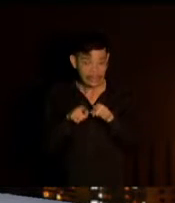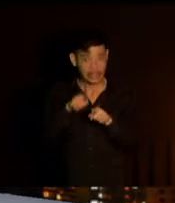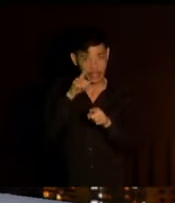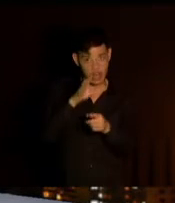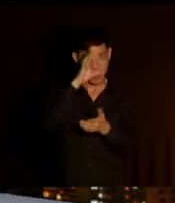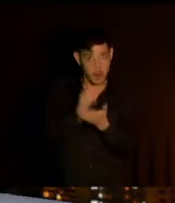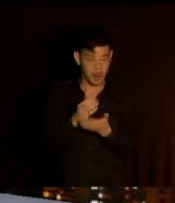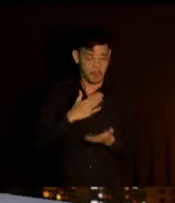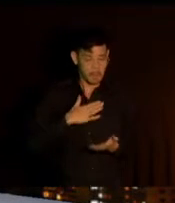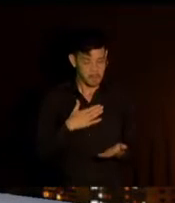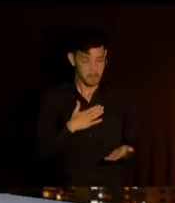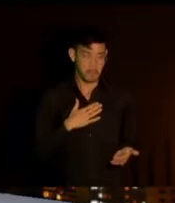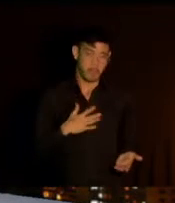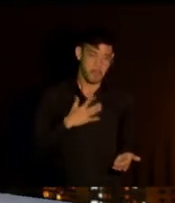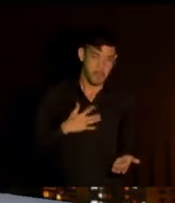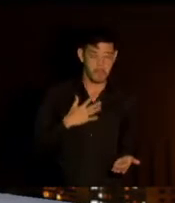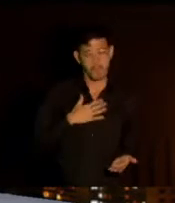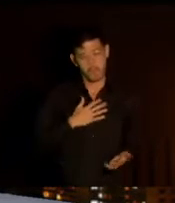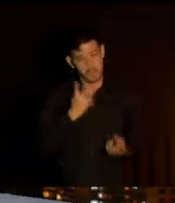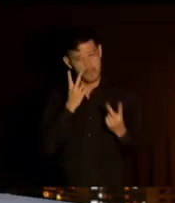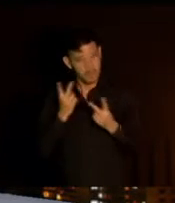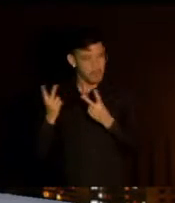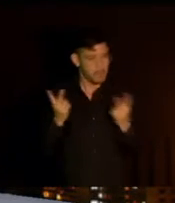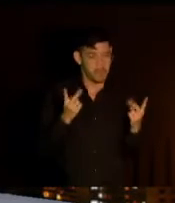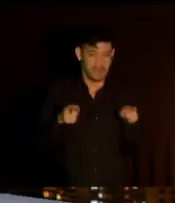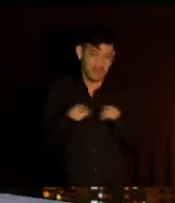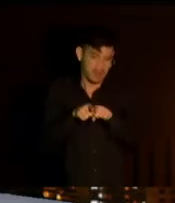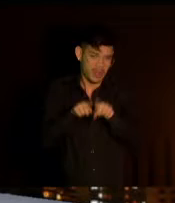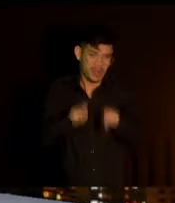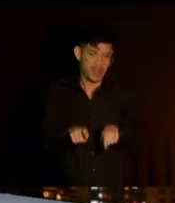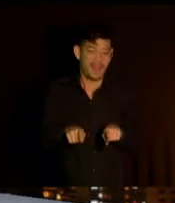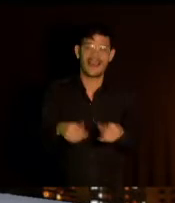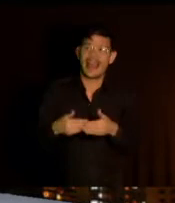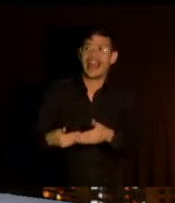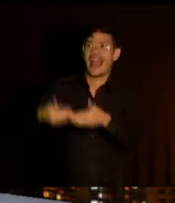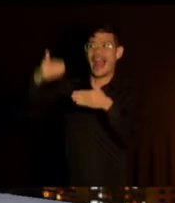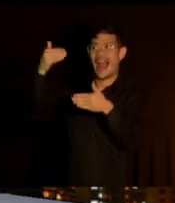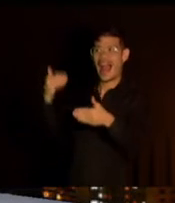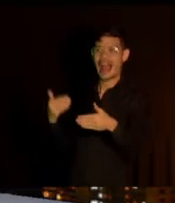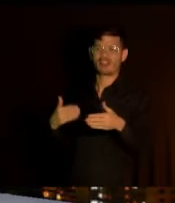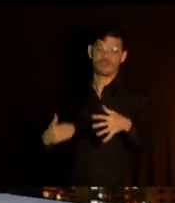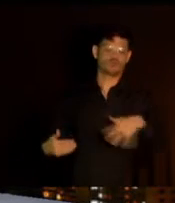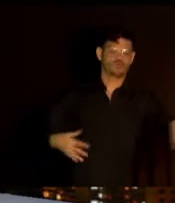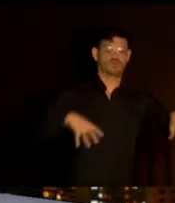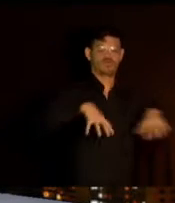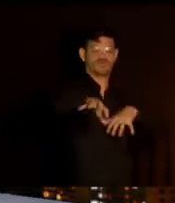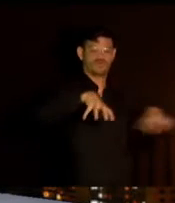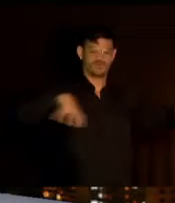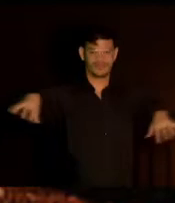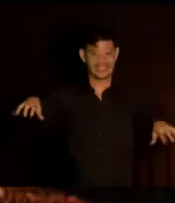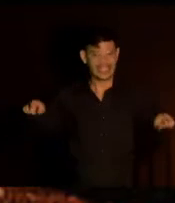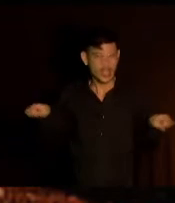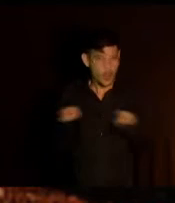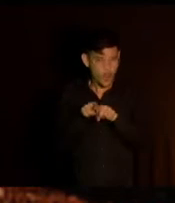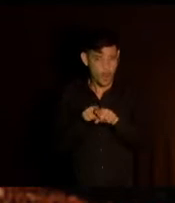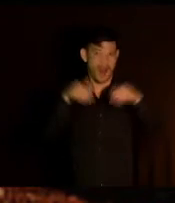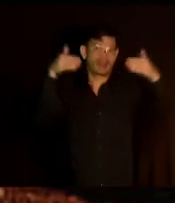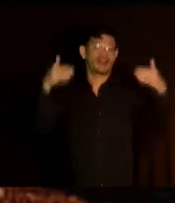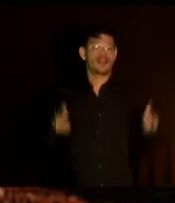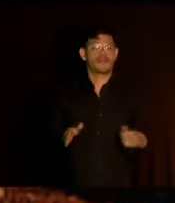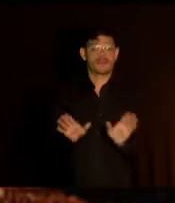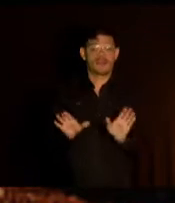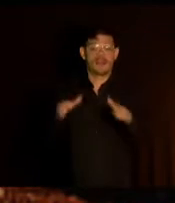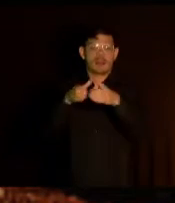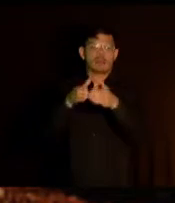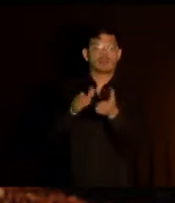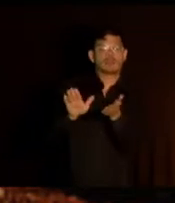que se han aprovechado antes para segregarnos y dividirnos como población en situación de discapacidad. Muy bien,